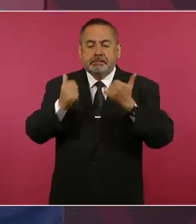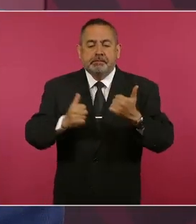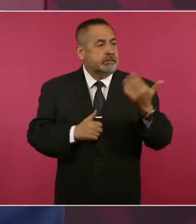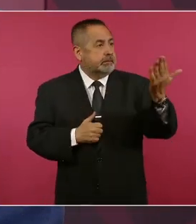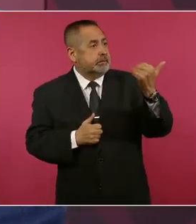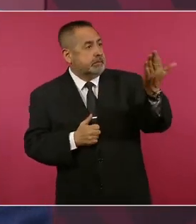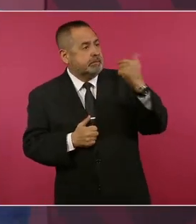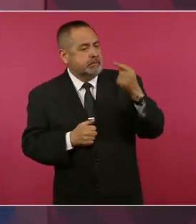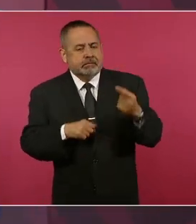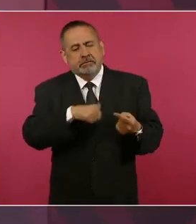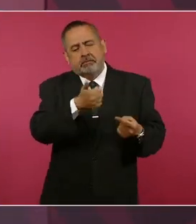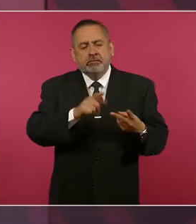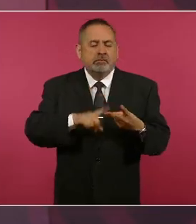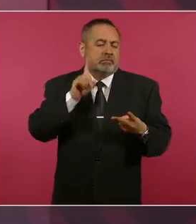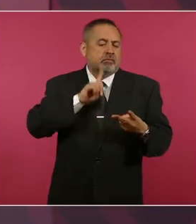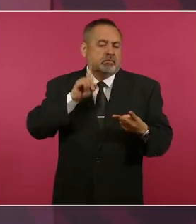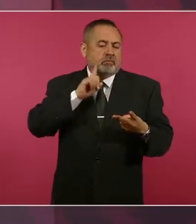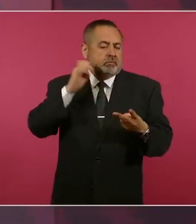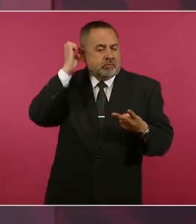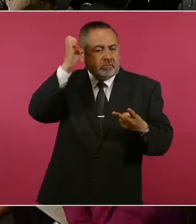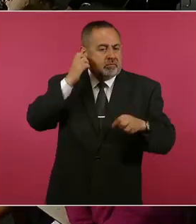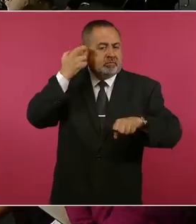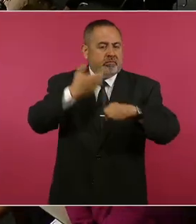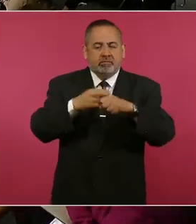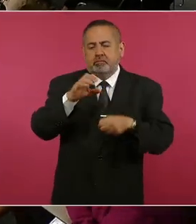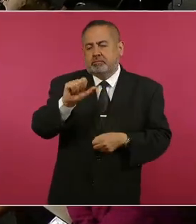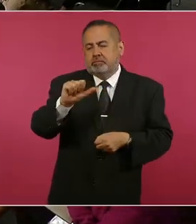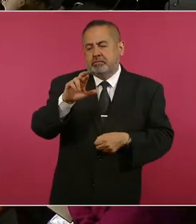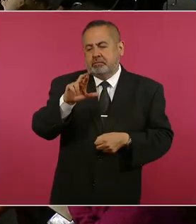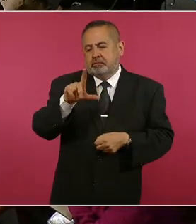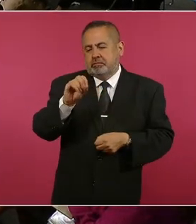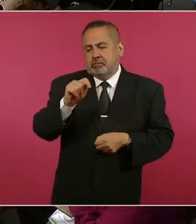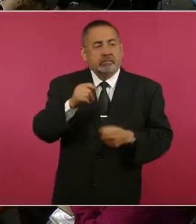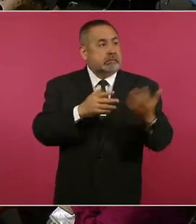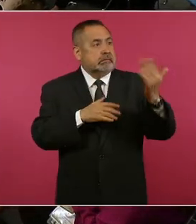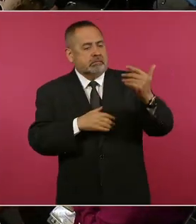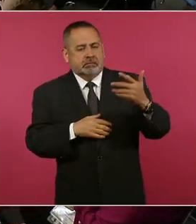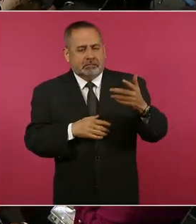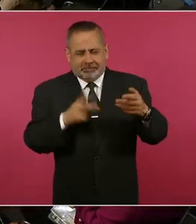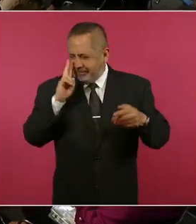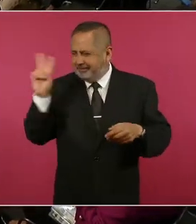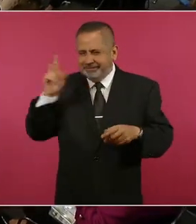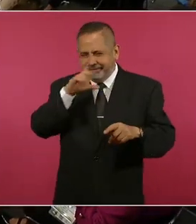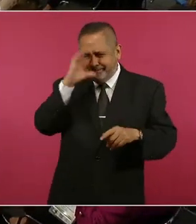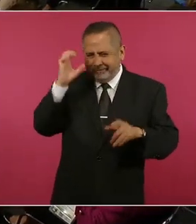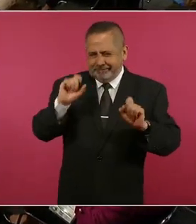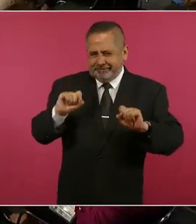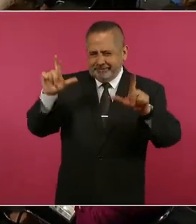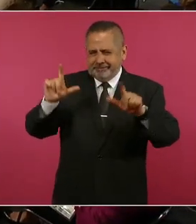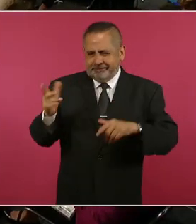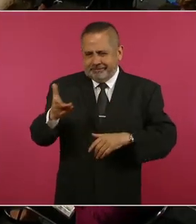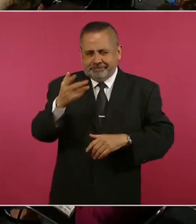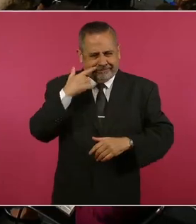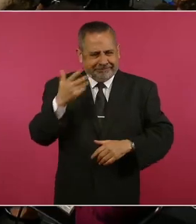y a la emperatriz Carlota. ¿Por qué no pones la foto